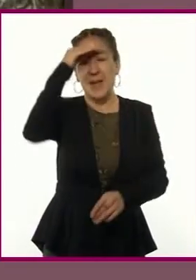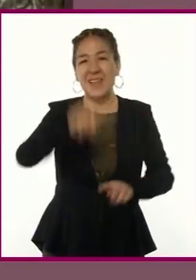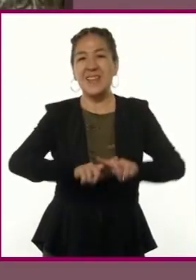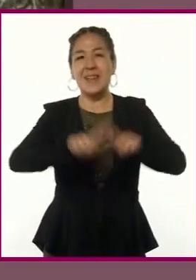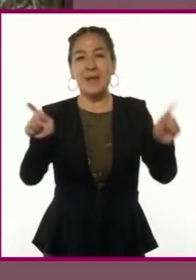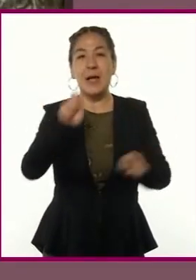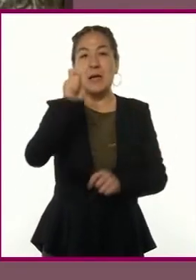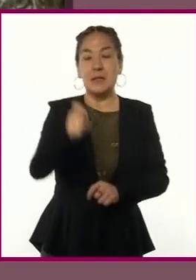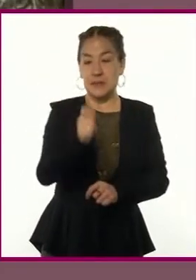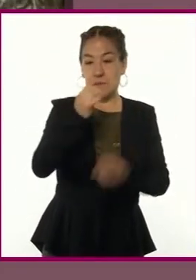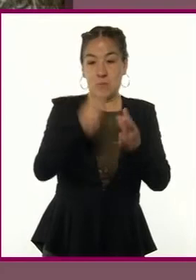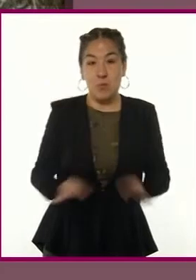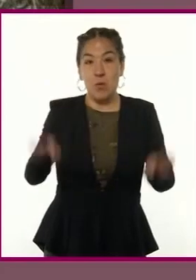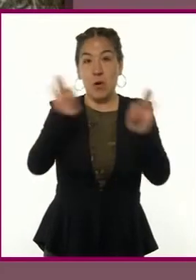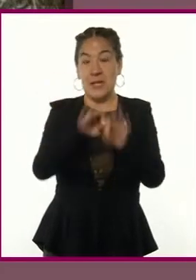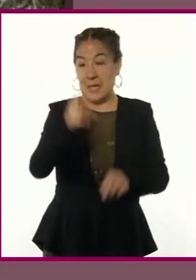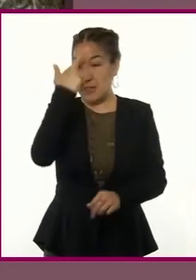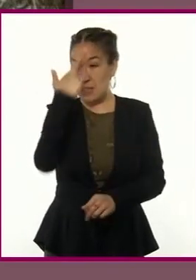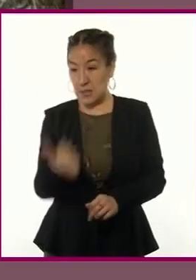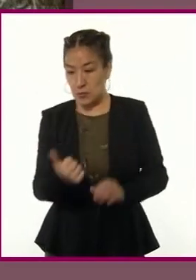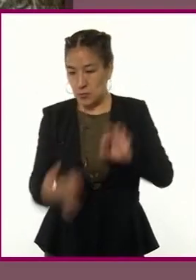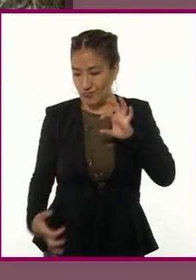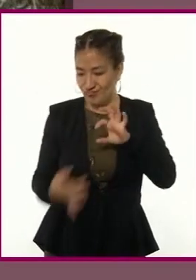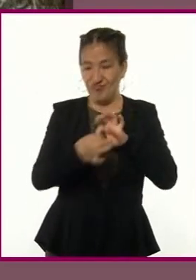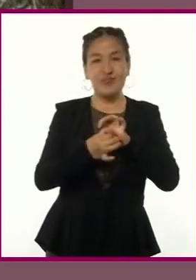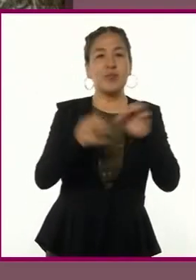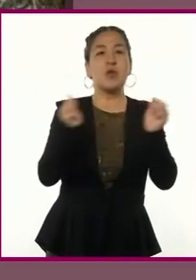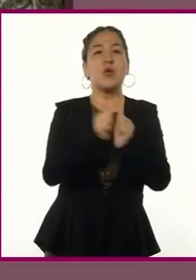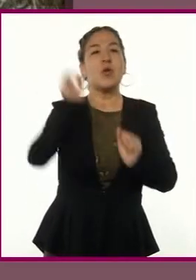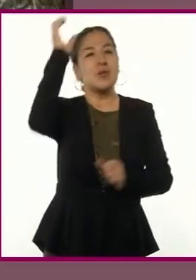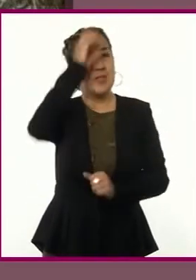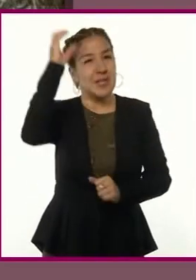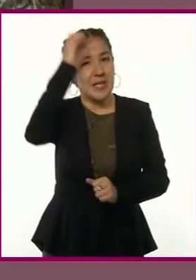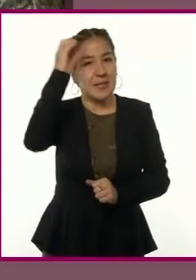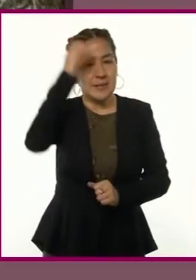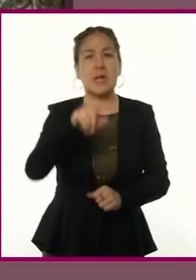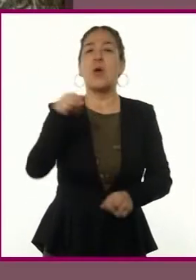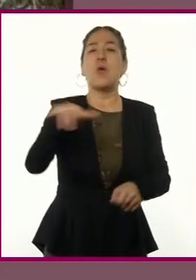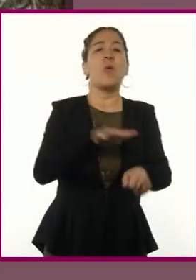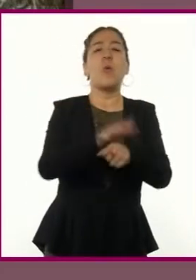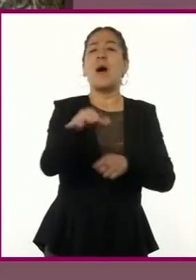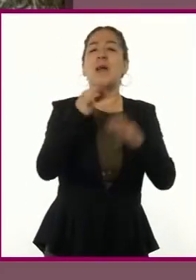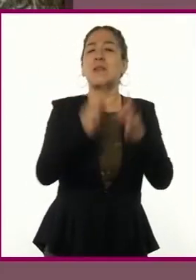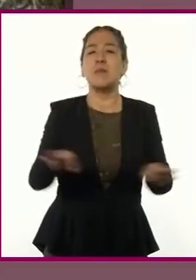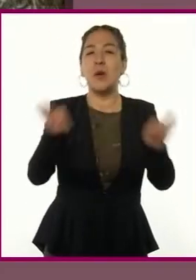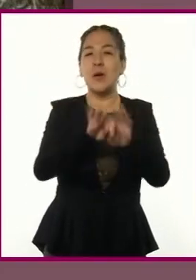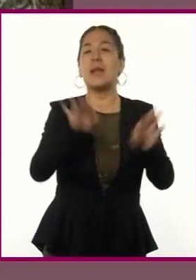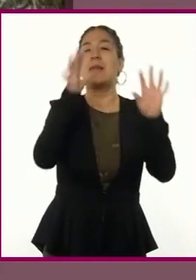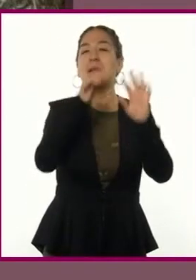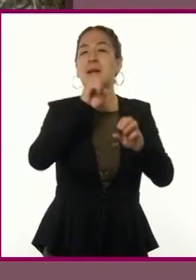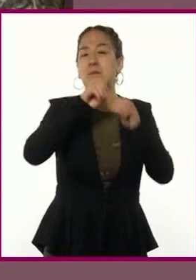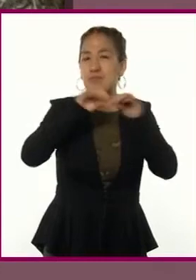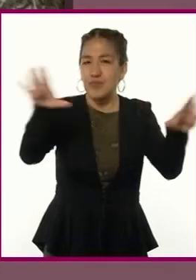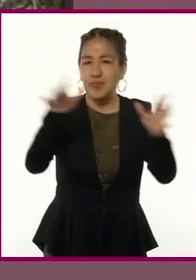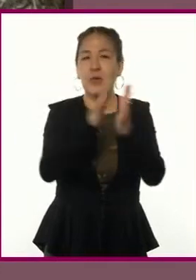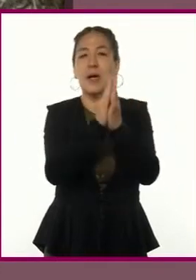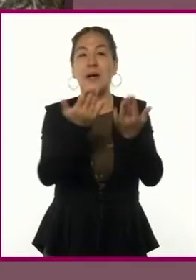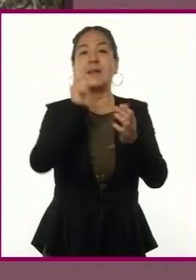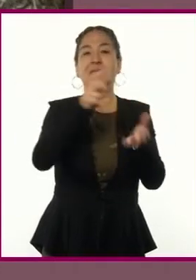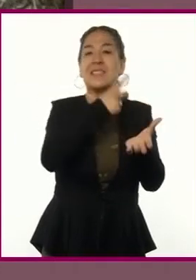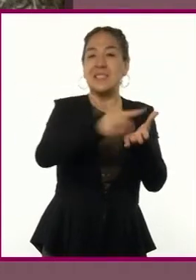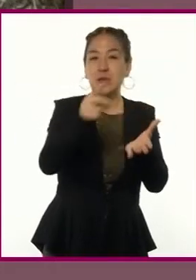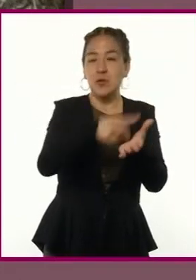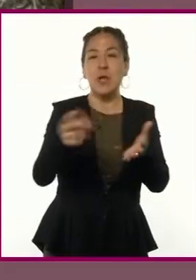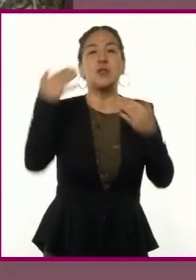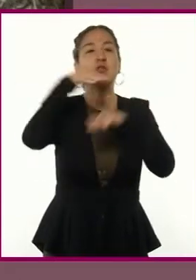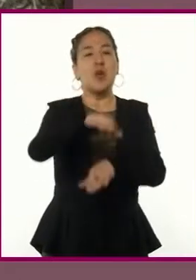en la razón a través de la ciencia. Su obra más destacada fue coordinar la enciclopedia o diccionario razonado de